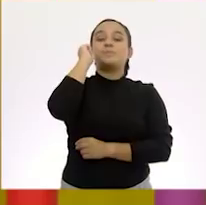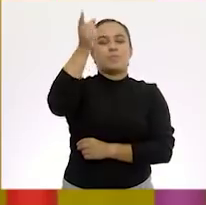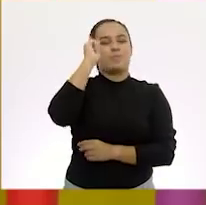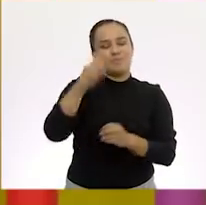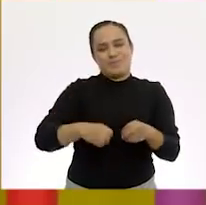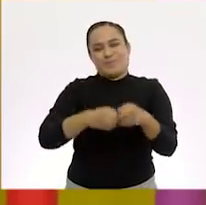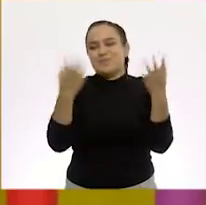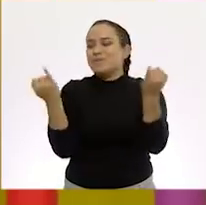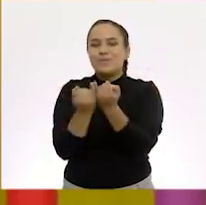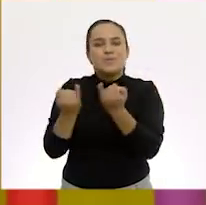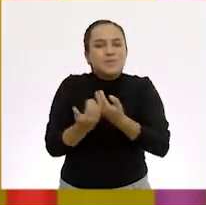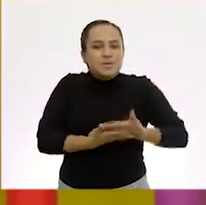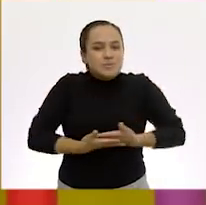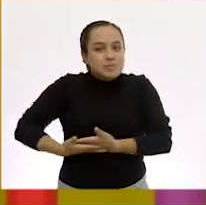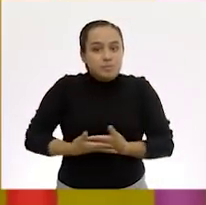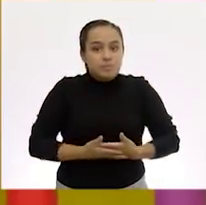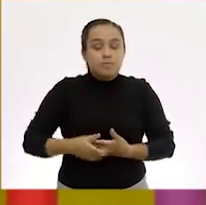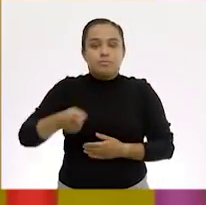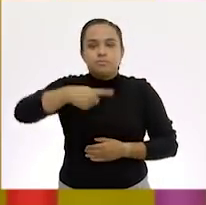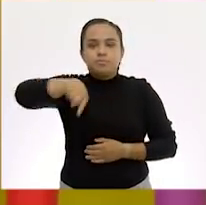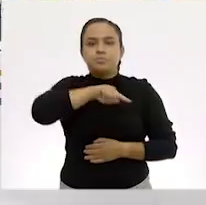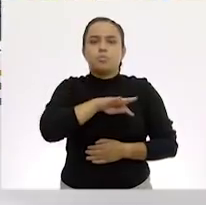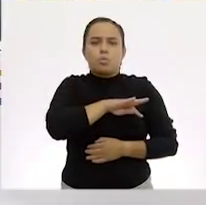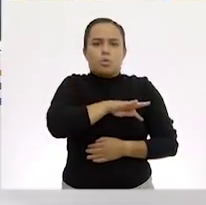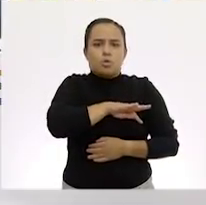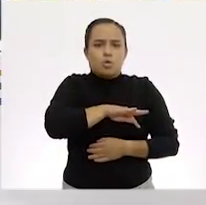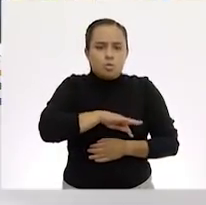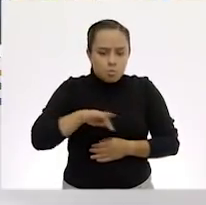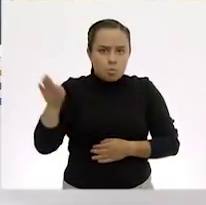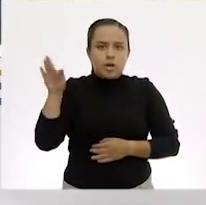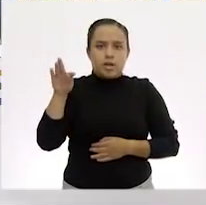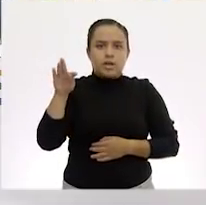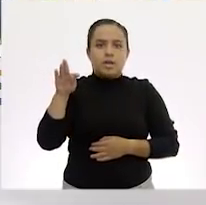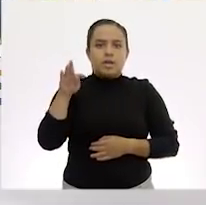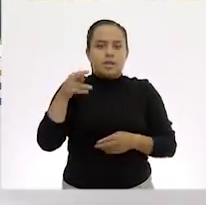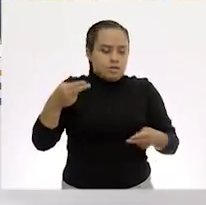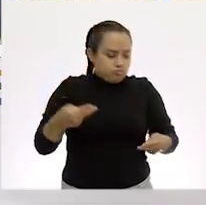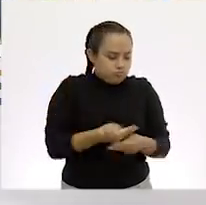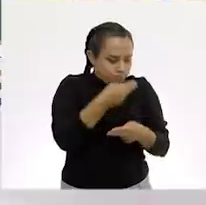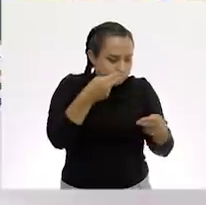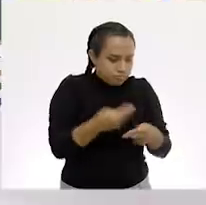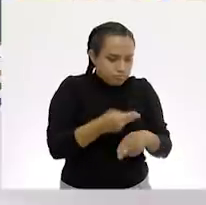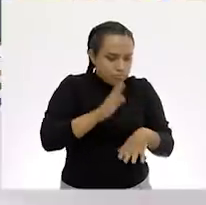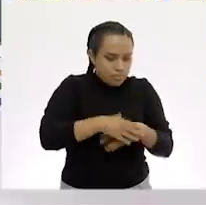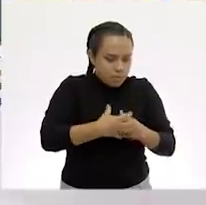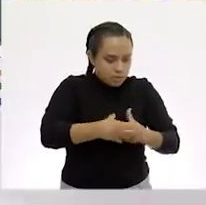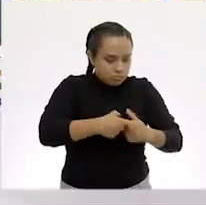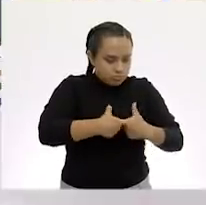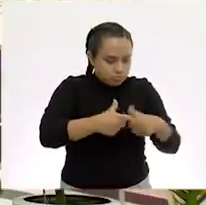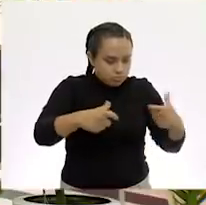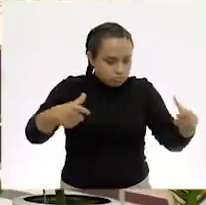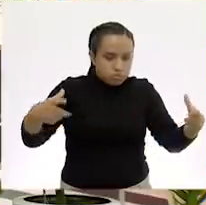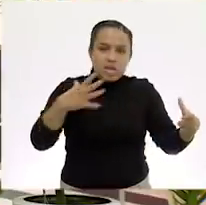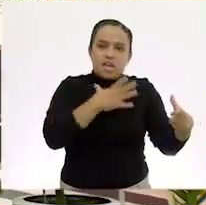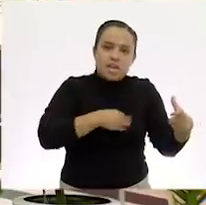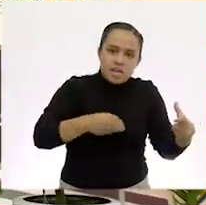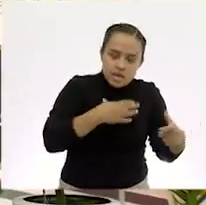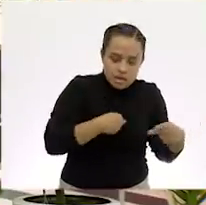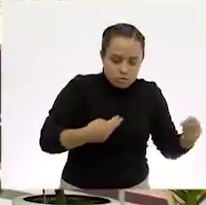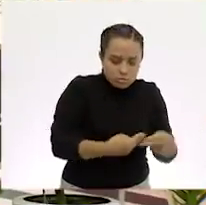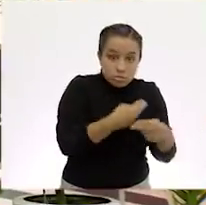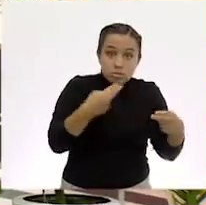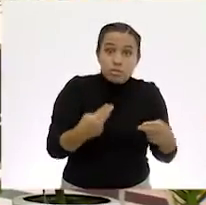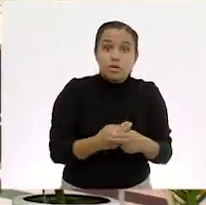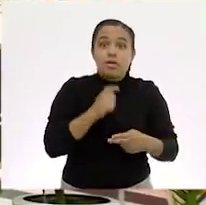Claro, como los bebés, tenemos la capacidad de reproducción. Exacto, de procrear hijos o hijas